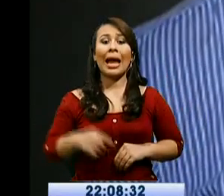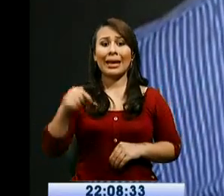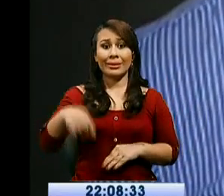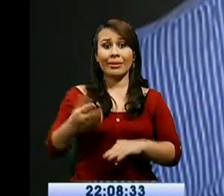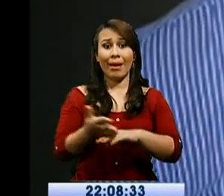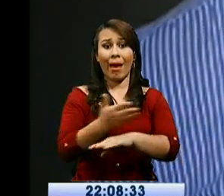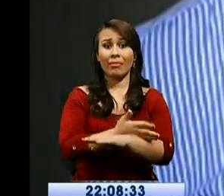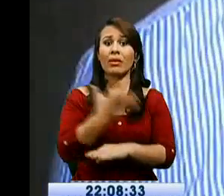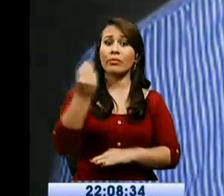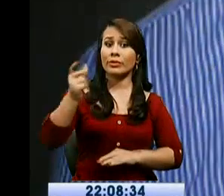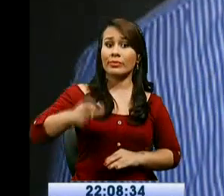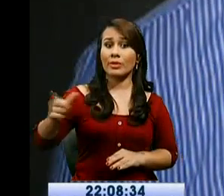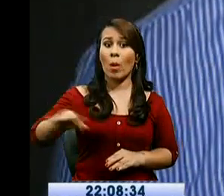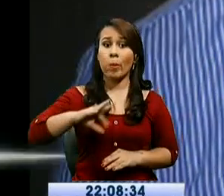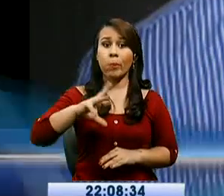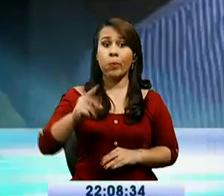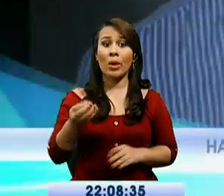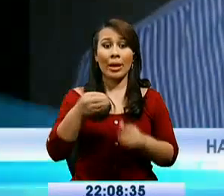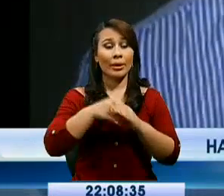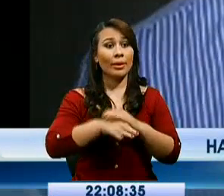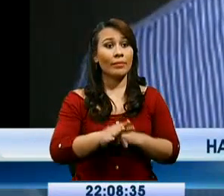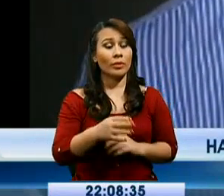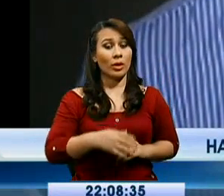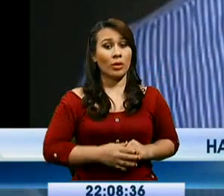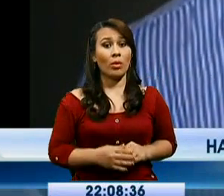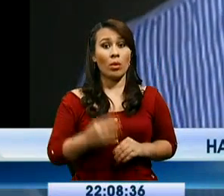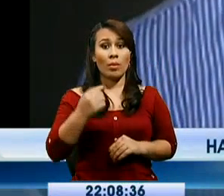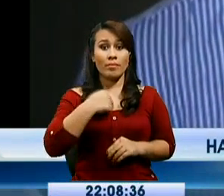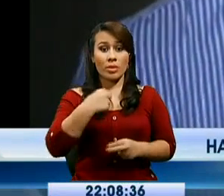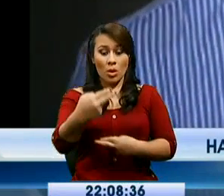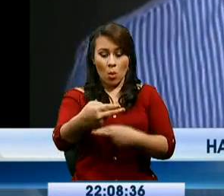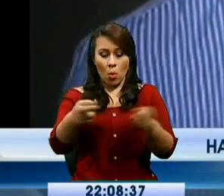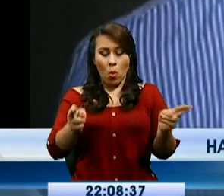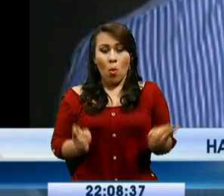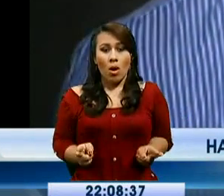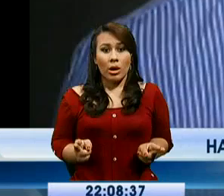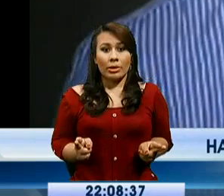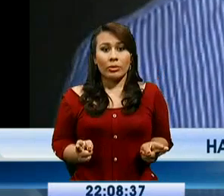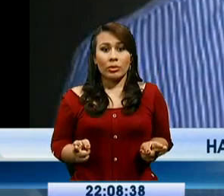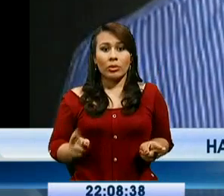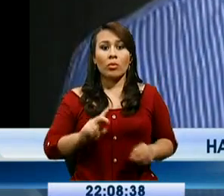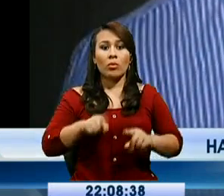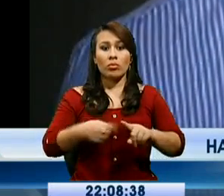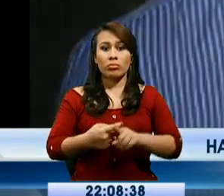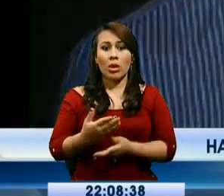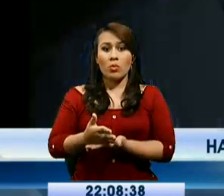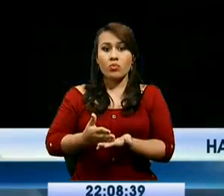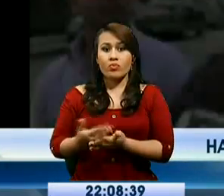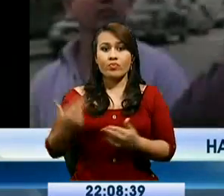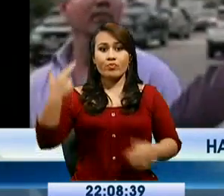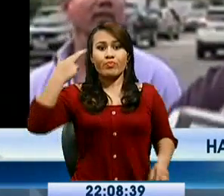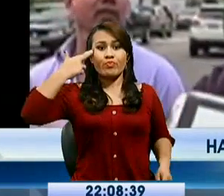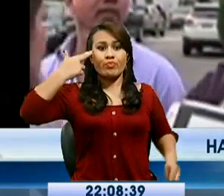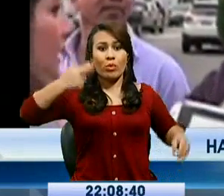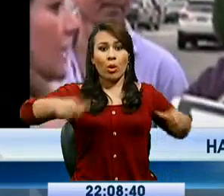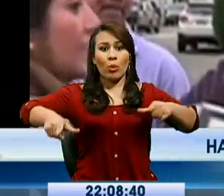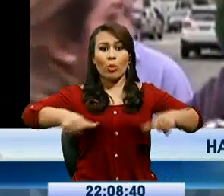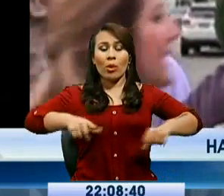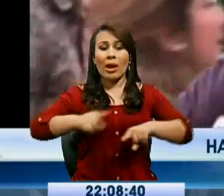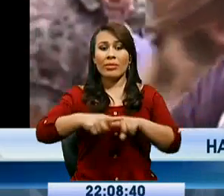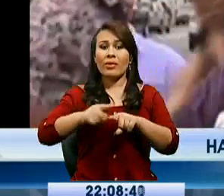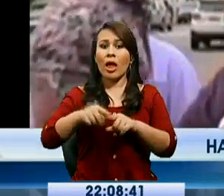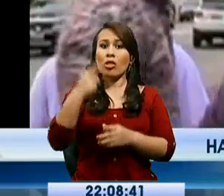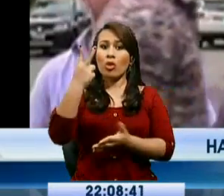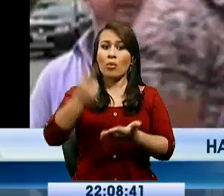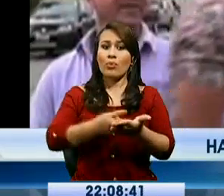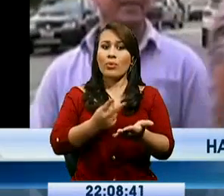varios individuos a mi vivienda. Cuatro individuos entraron a mi cuarto. Cuando abro los ojos, estaba con armas por todos lados. Ya es la segunda vez seguida que